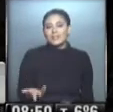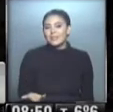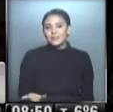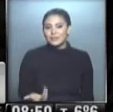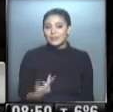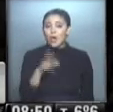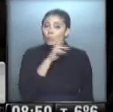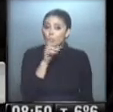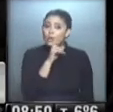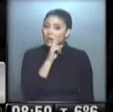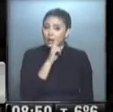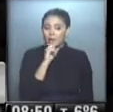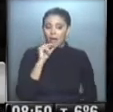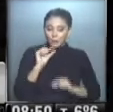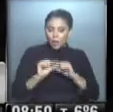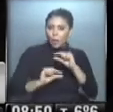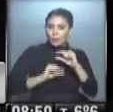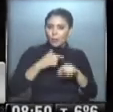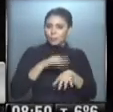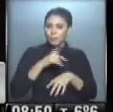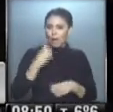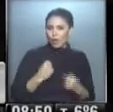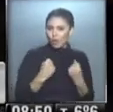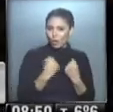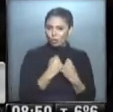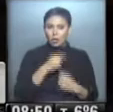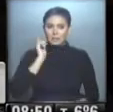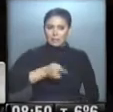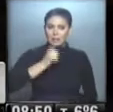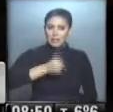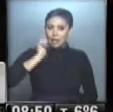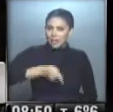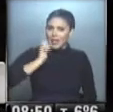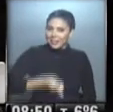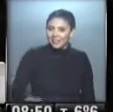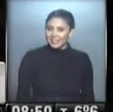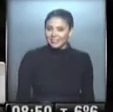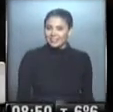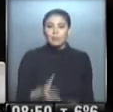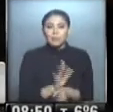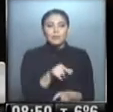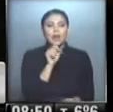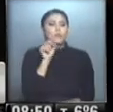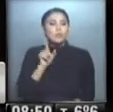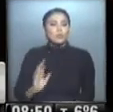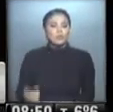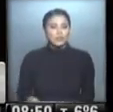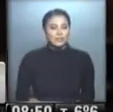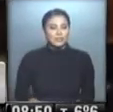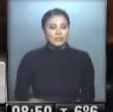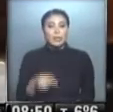y es una mujer que va tomando como posesión de la casa cada vez lo retamar como si él le perteneciera